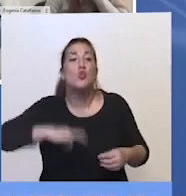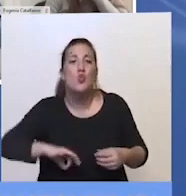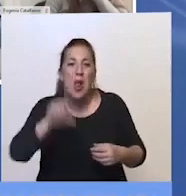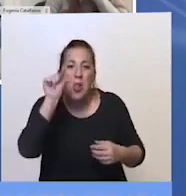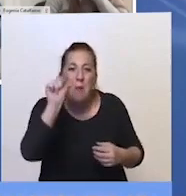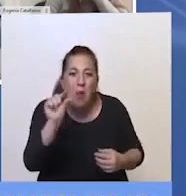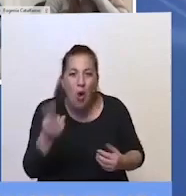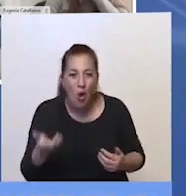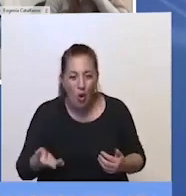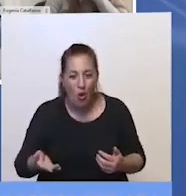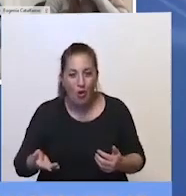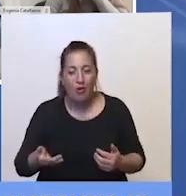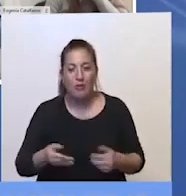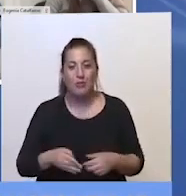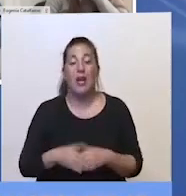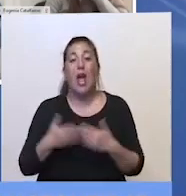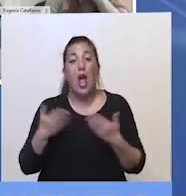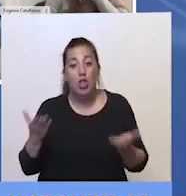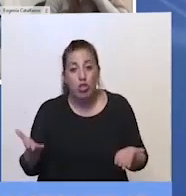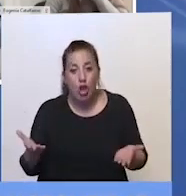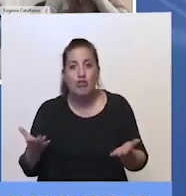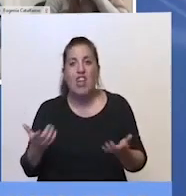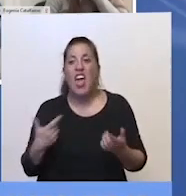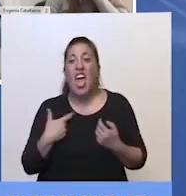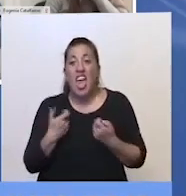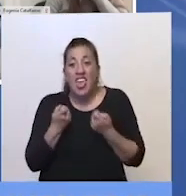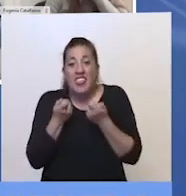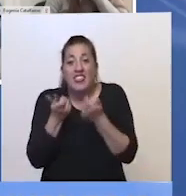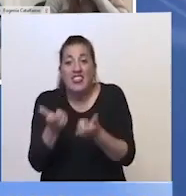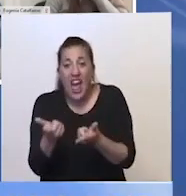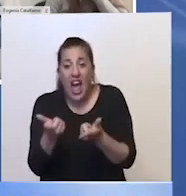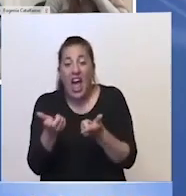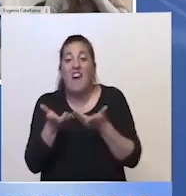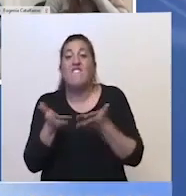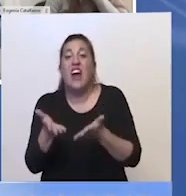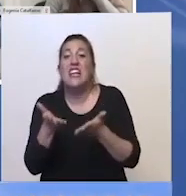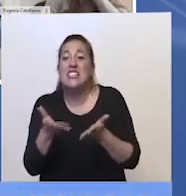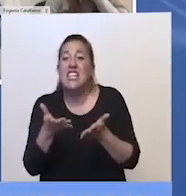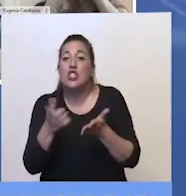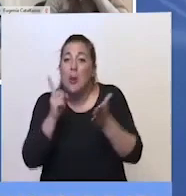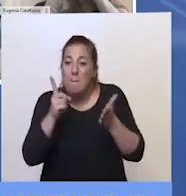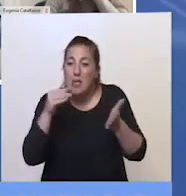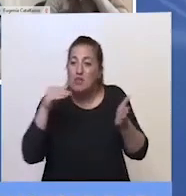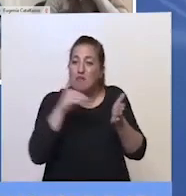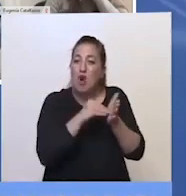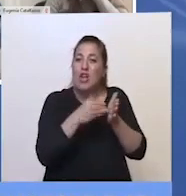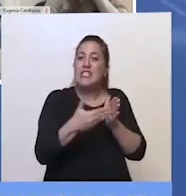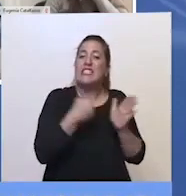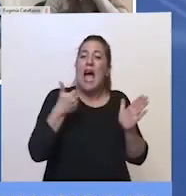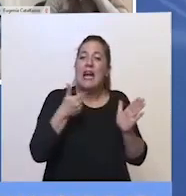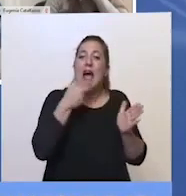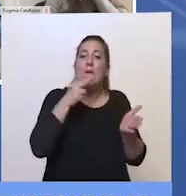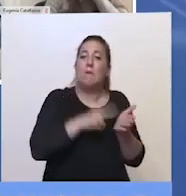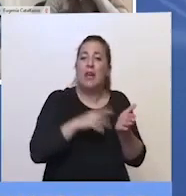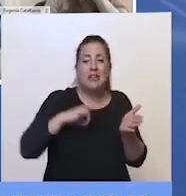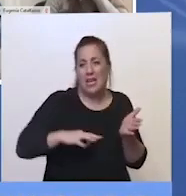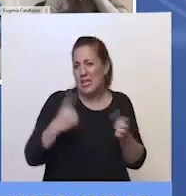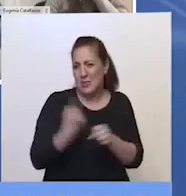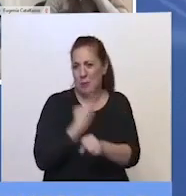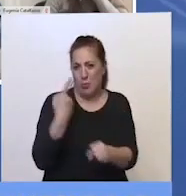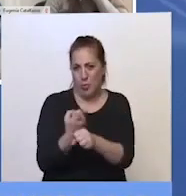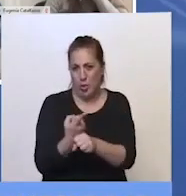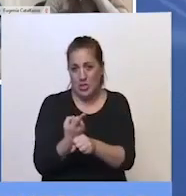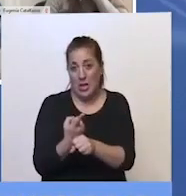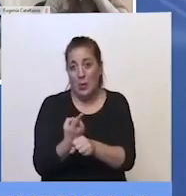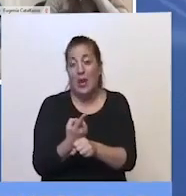bajo. Entonces, darle un beneficio vía la eximición del impuesto a las ganancias es imposible. Ahora, vía